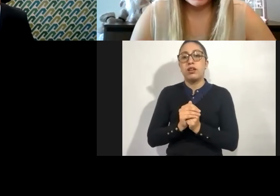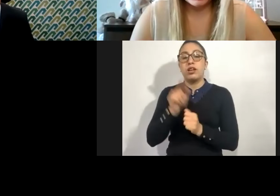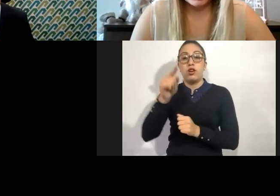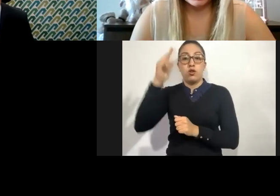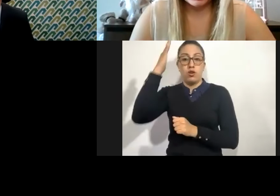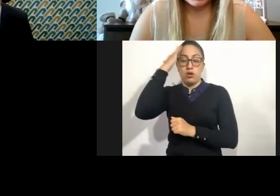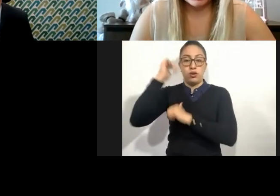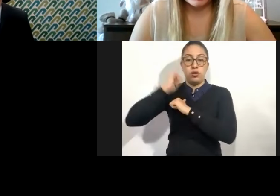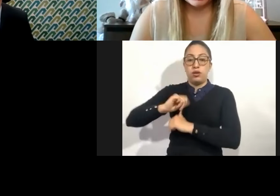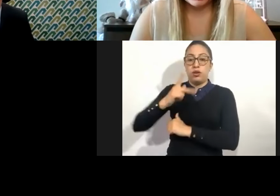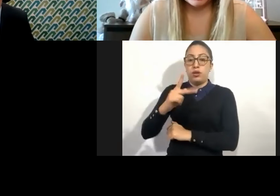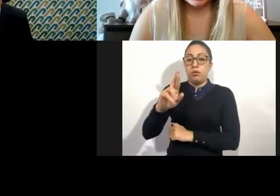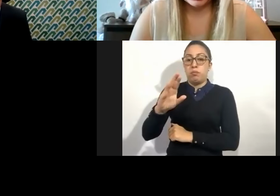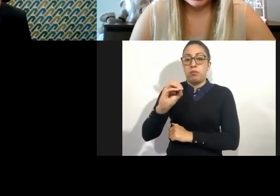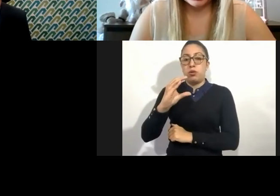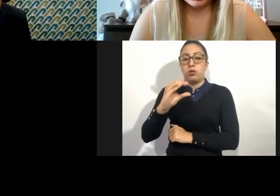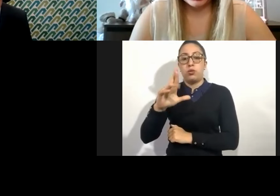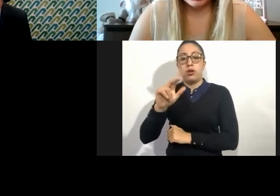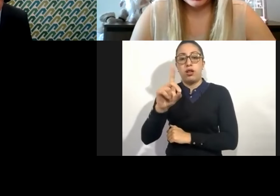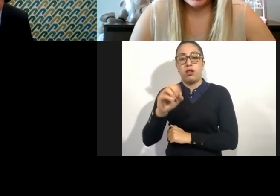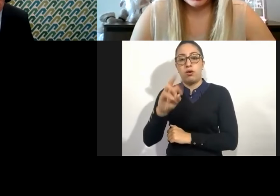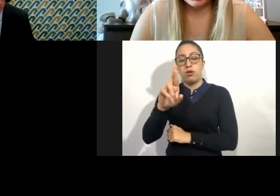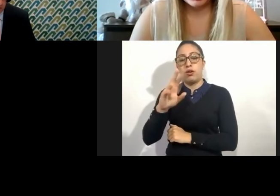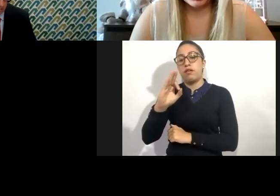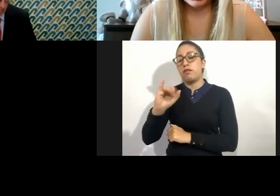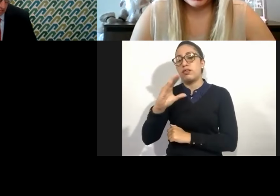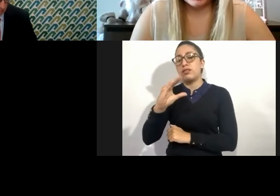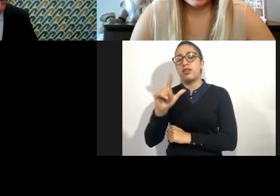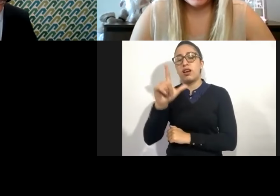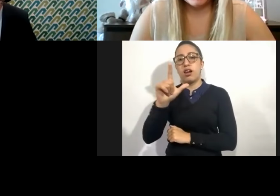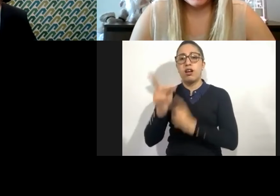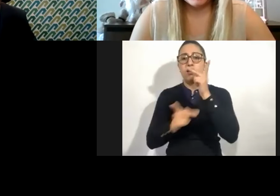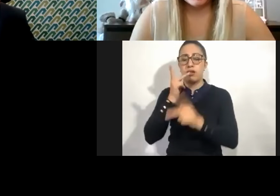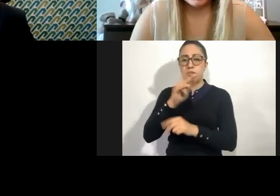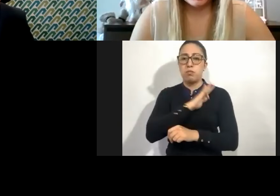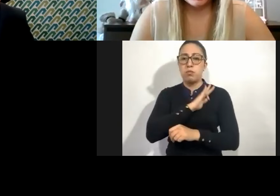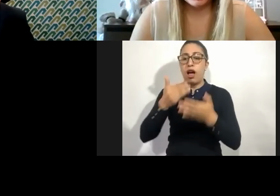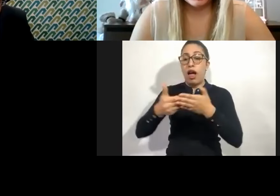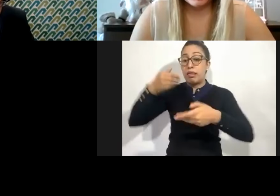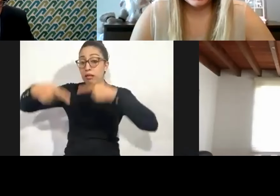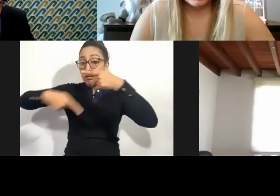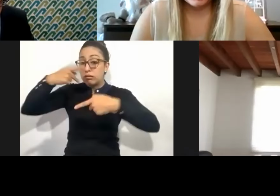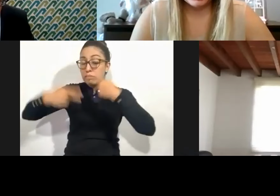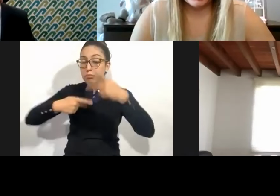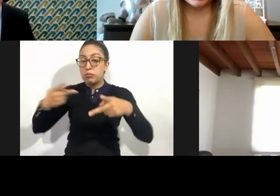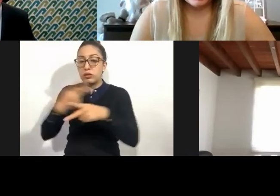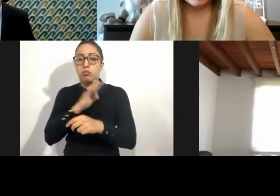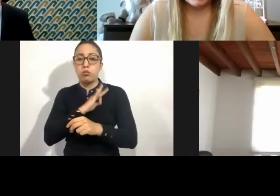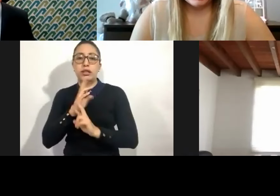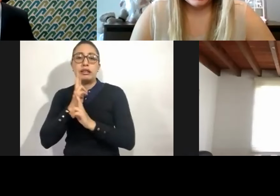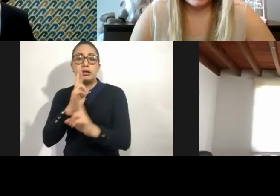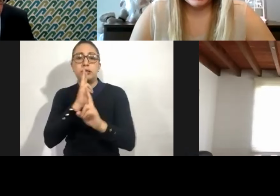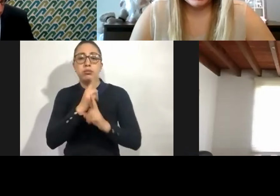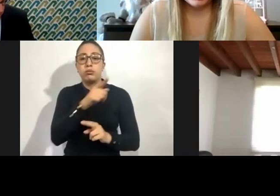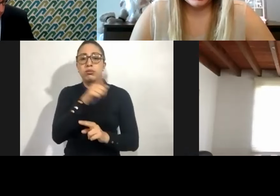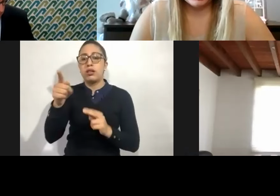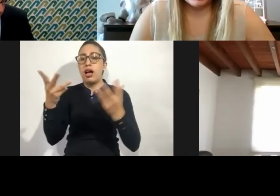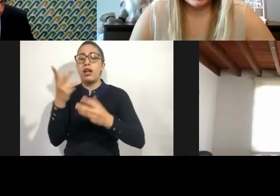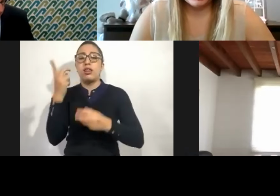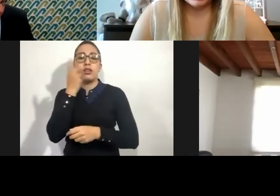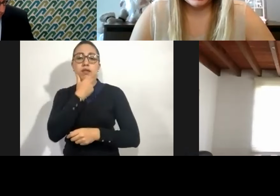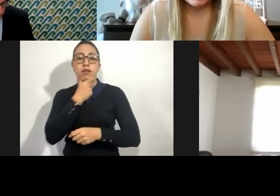fiscal Edwin Meraz Ángeles para que pueda responder en bloque los planteamientos realizados por las diputadas y diputados en un tiempo de